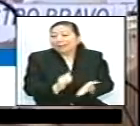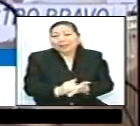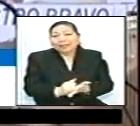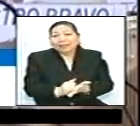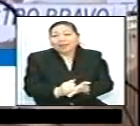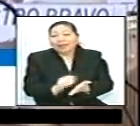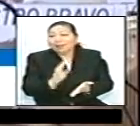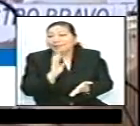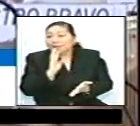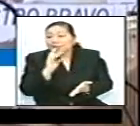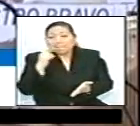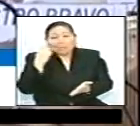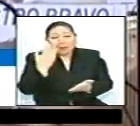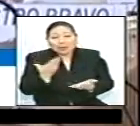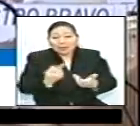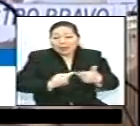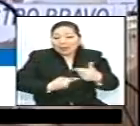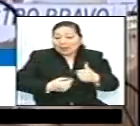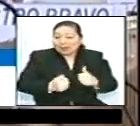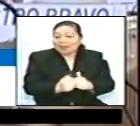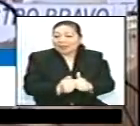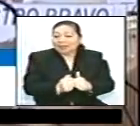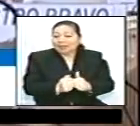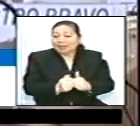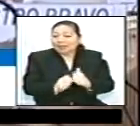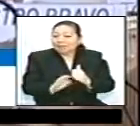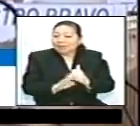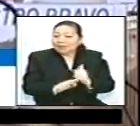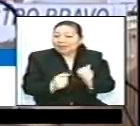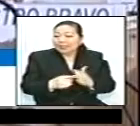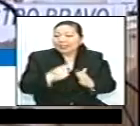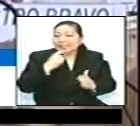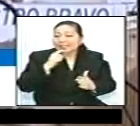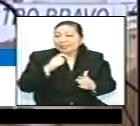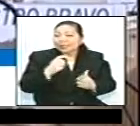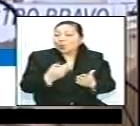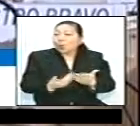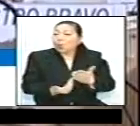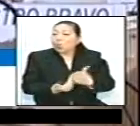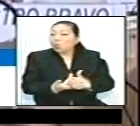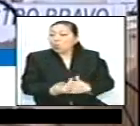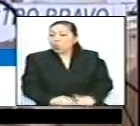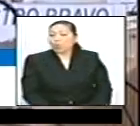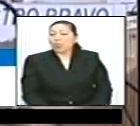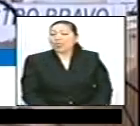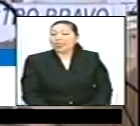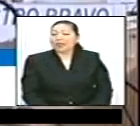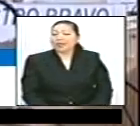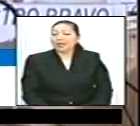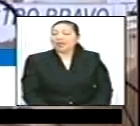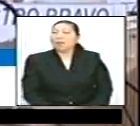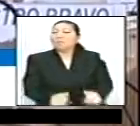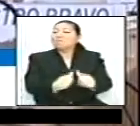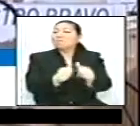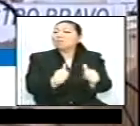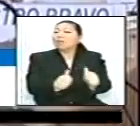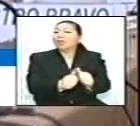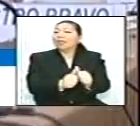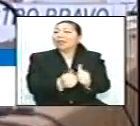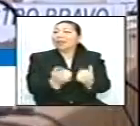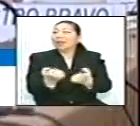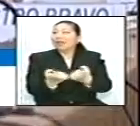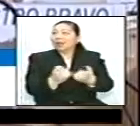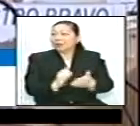rumor político es que viene de fuentes donde quieren un nuevo, ¿cómo le llaman? Un nuevo modelo económico, ¿no es